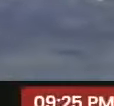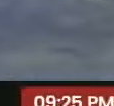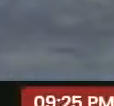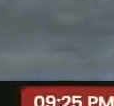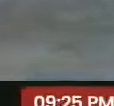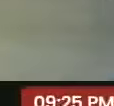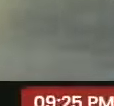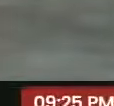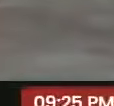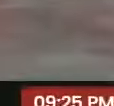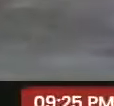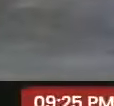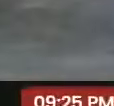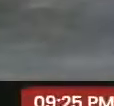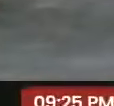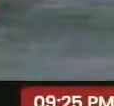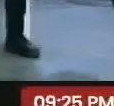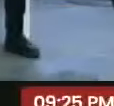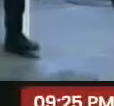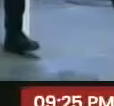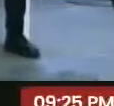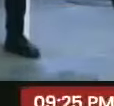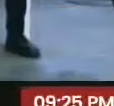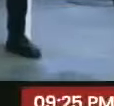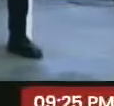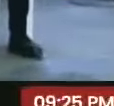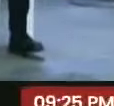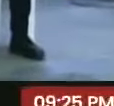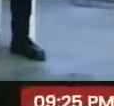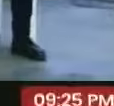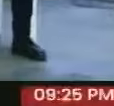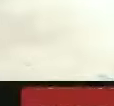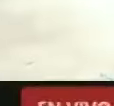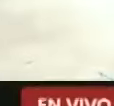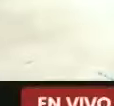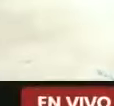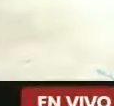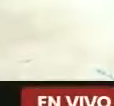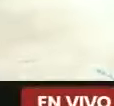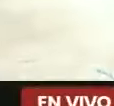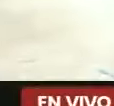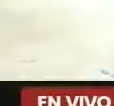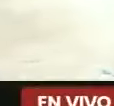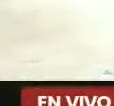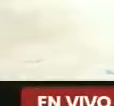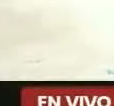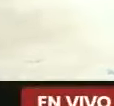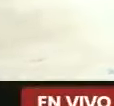país.